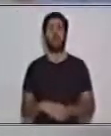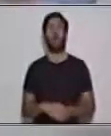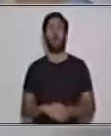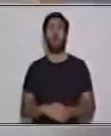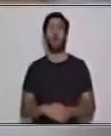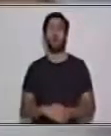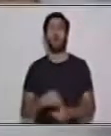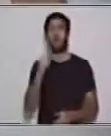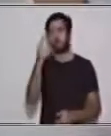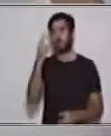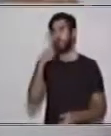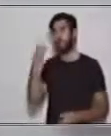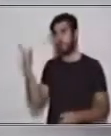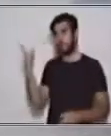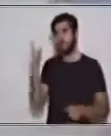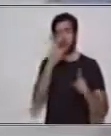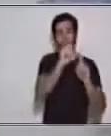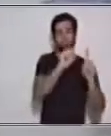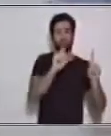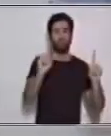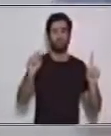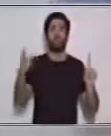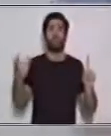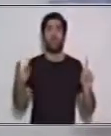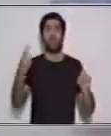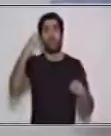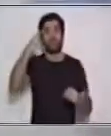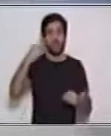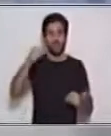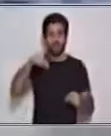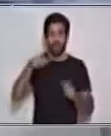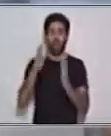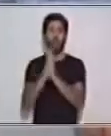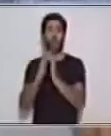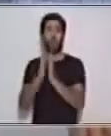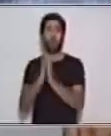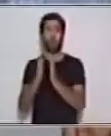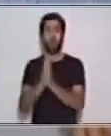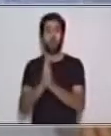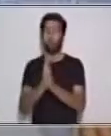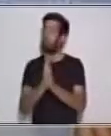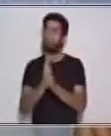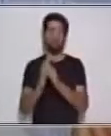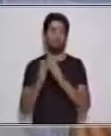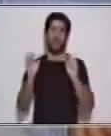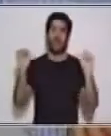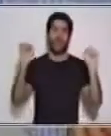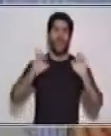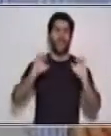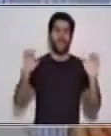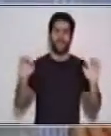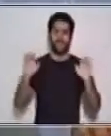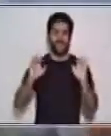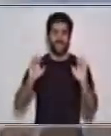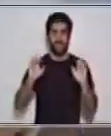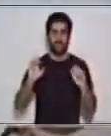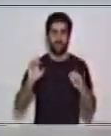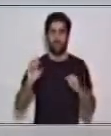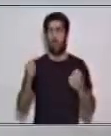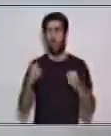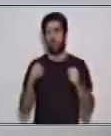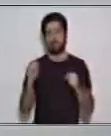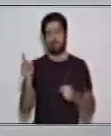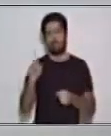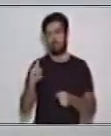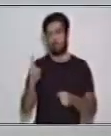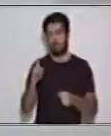Excelente. Observamos en nuestra gráfica que el día domingo no hizo ejercicio. Aquí yo voy a poner un 0 para que tú sepas